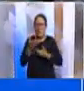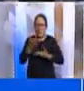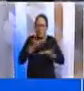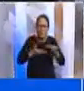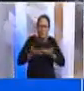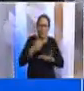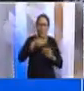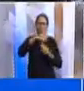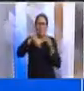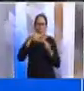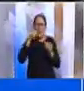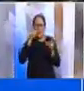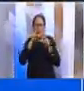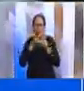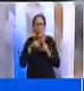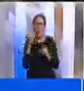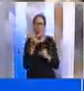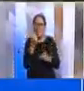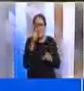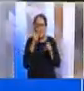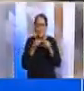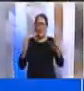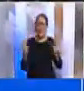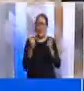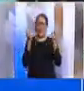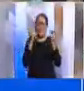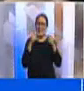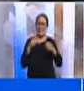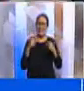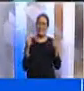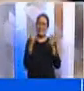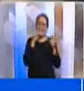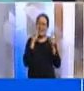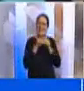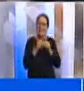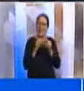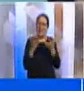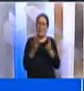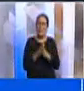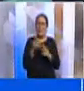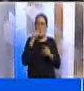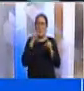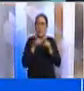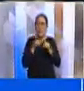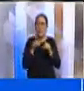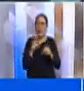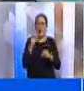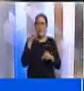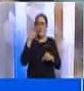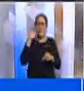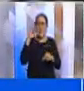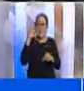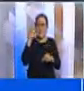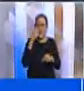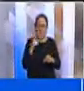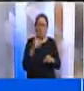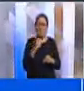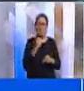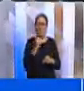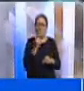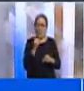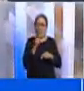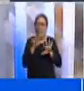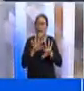con familiares, con amigos, cuál es la fiesta que se celebra en este lugar, como también en el obelisco y en el interior del país, como lo han hecho ver